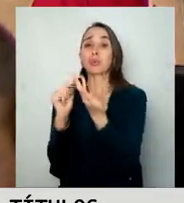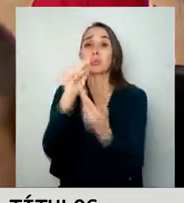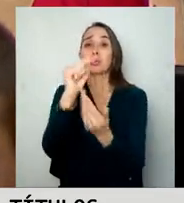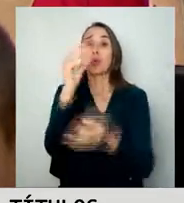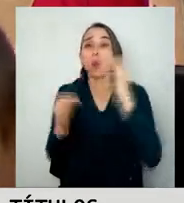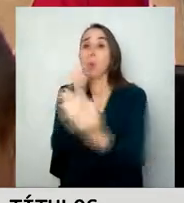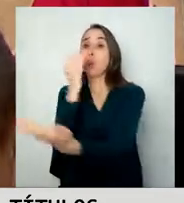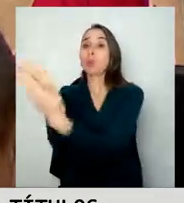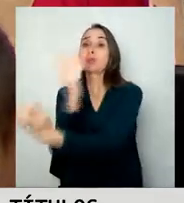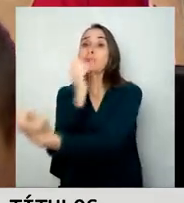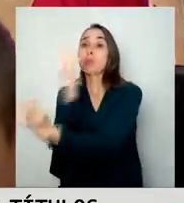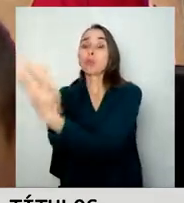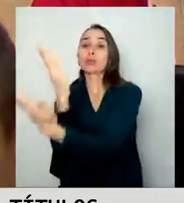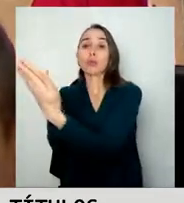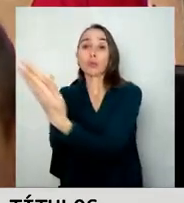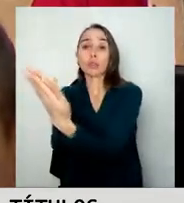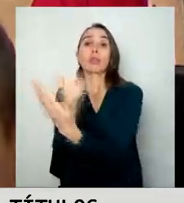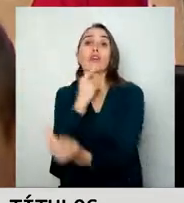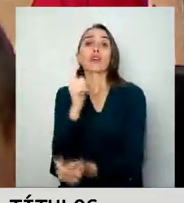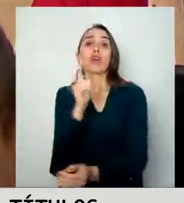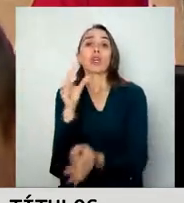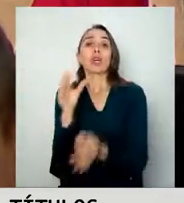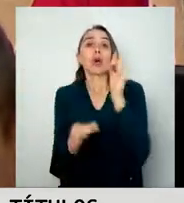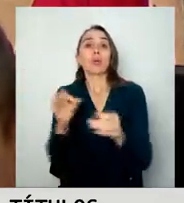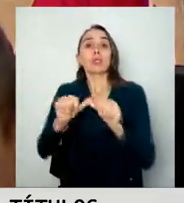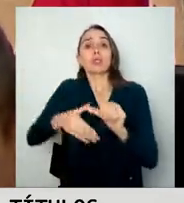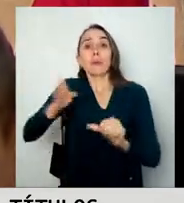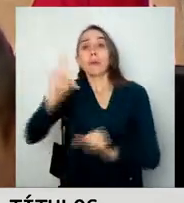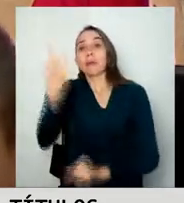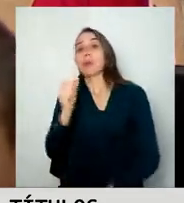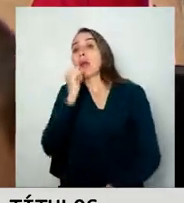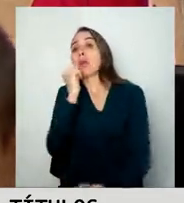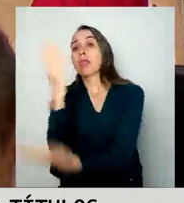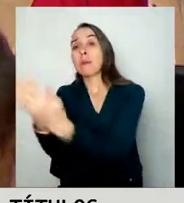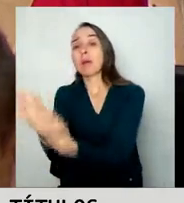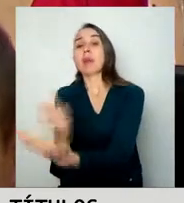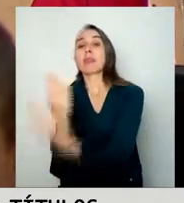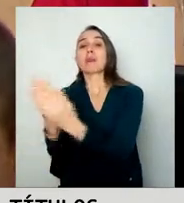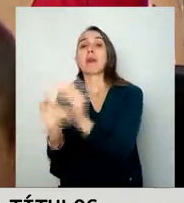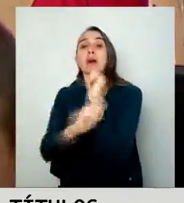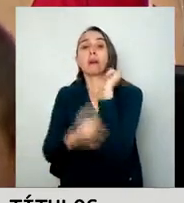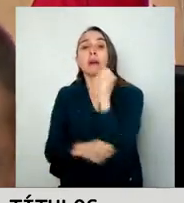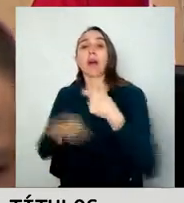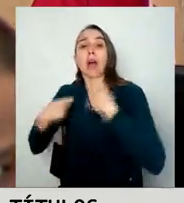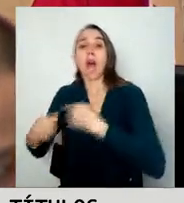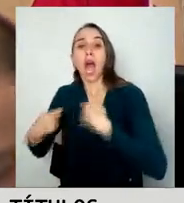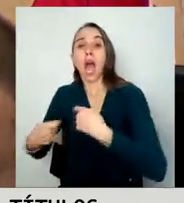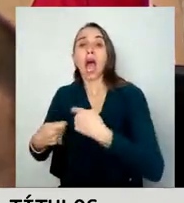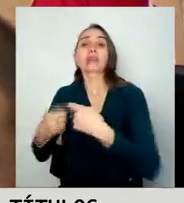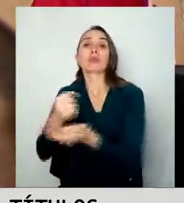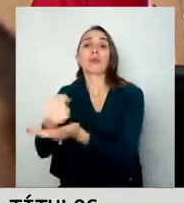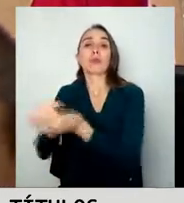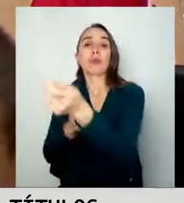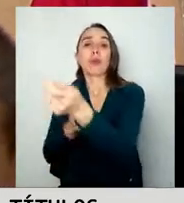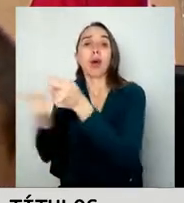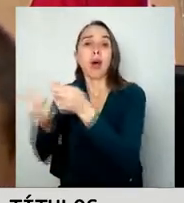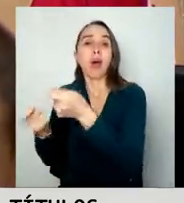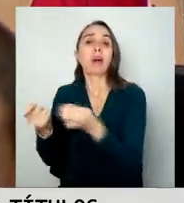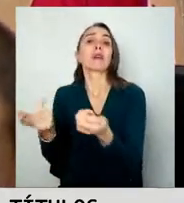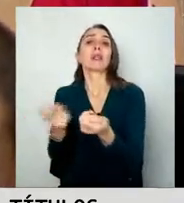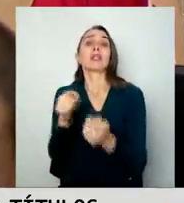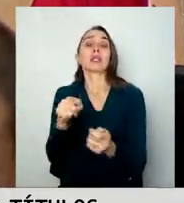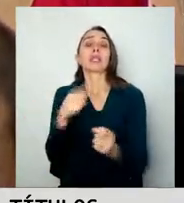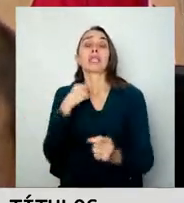que este tema se judicialice permanentemente con todos los costos asociados que esto tiene convirtiendo este proyecto en ley